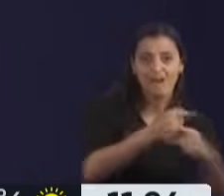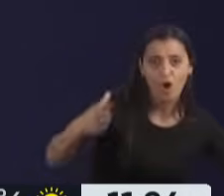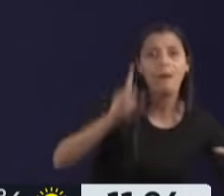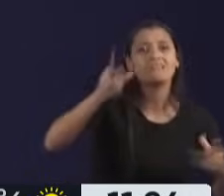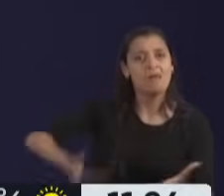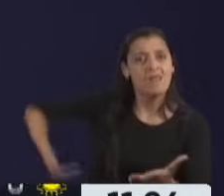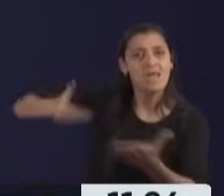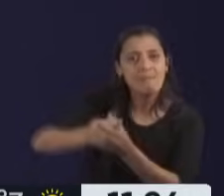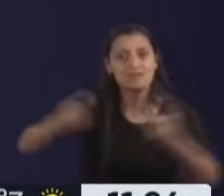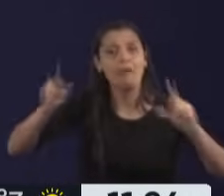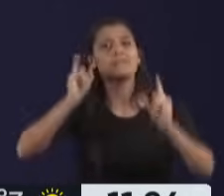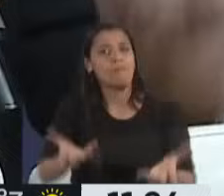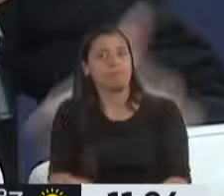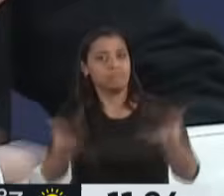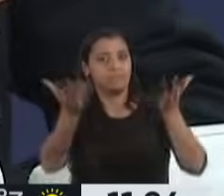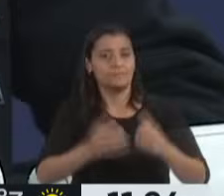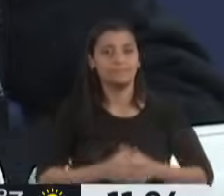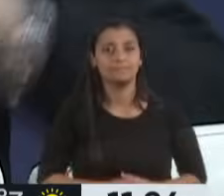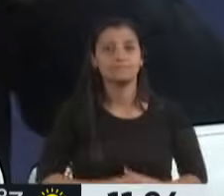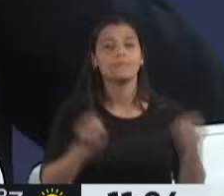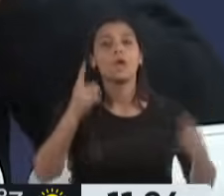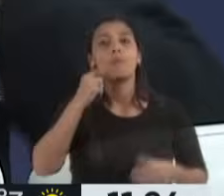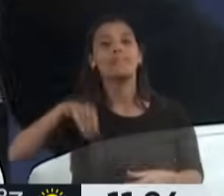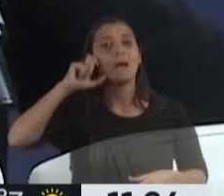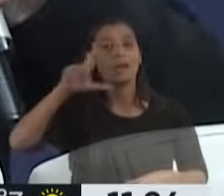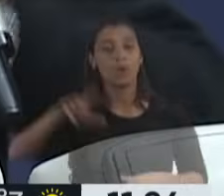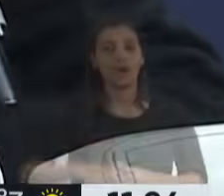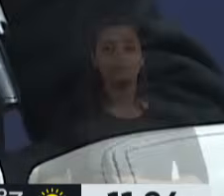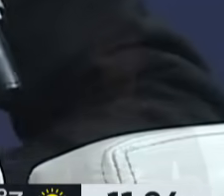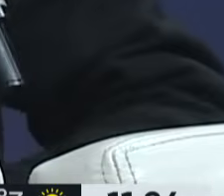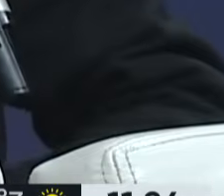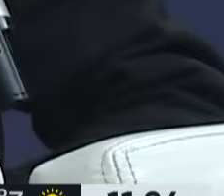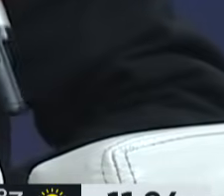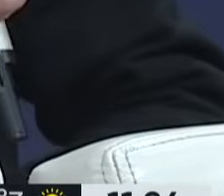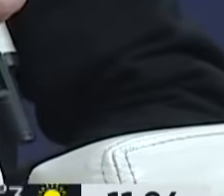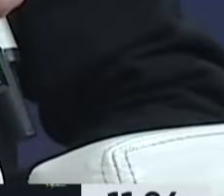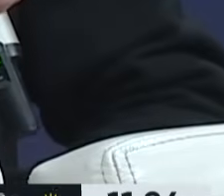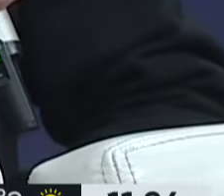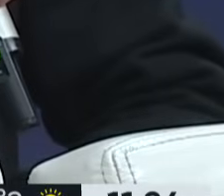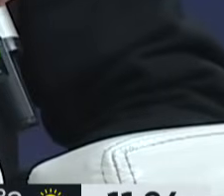crecimiento. ¿Qué tal, Manuel? Buen día. Eduardo Menegazzi para Infobae.